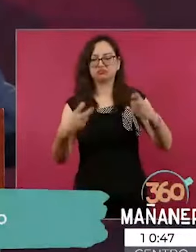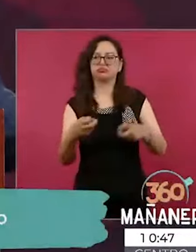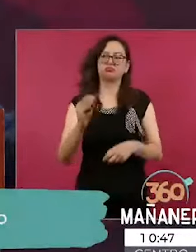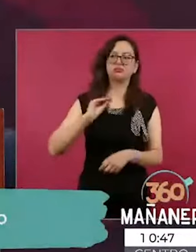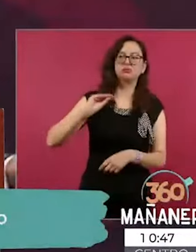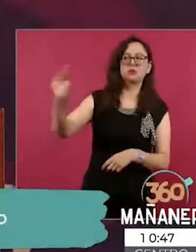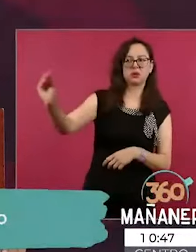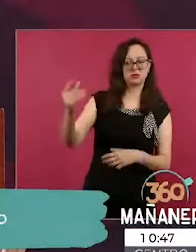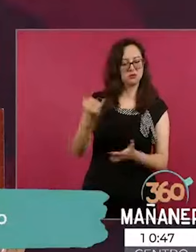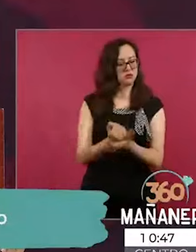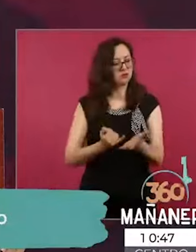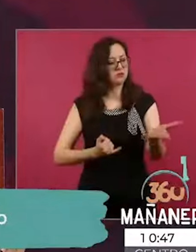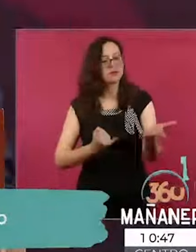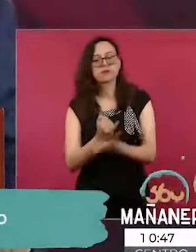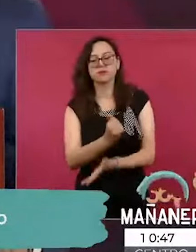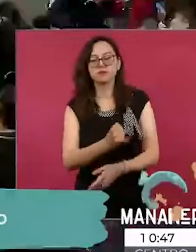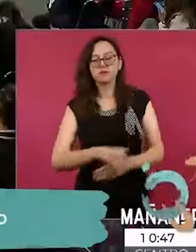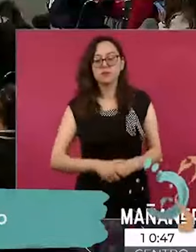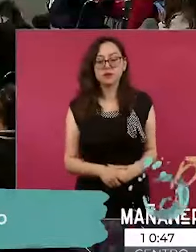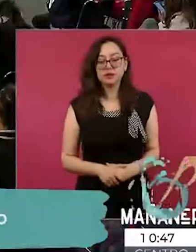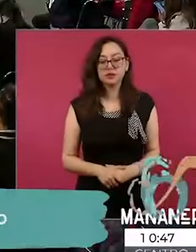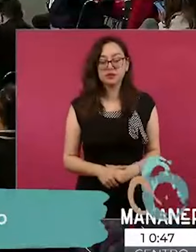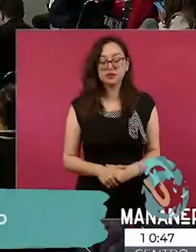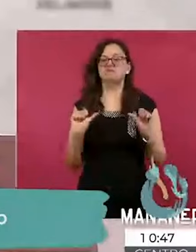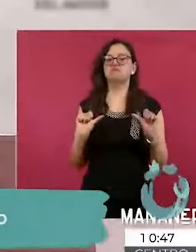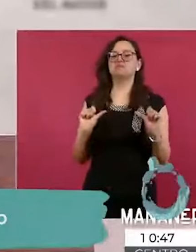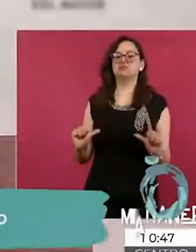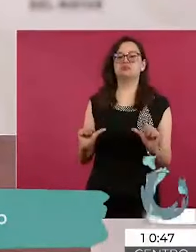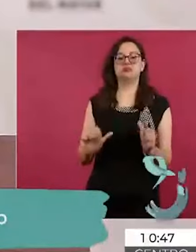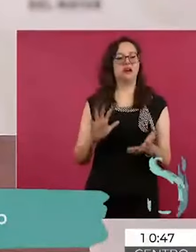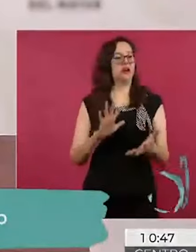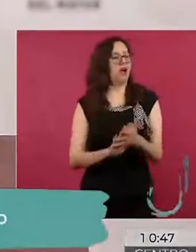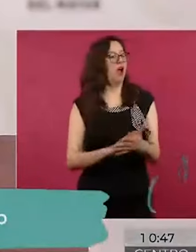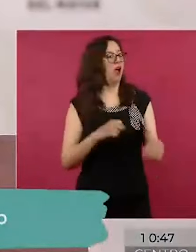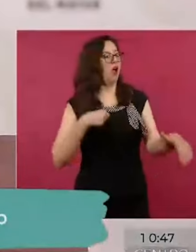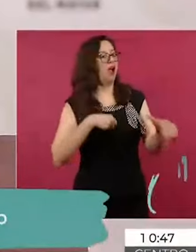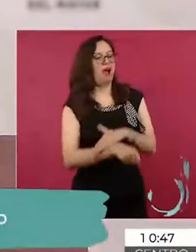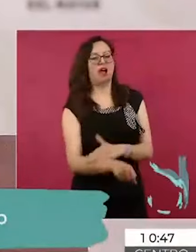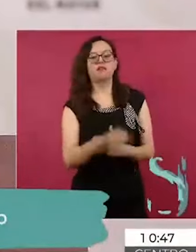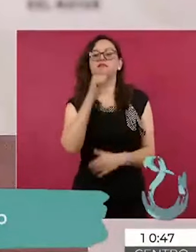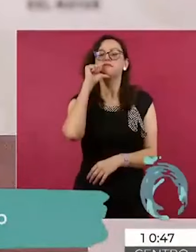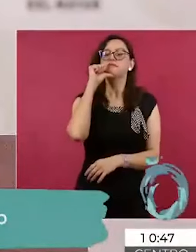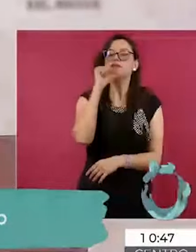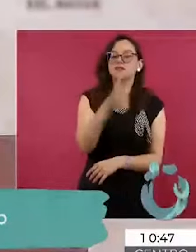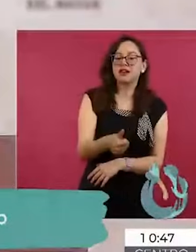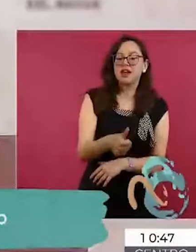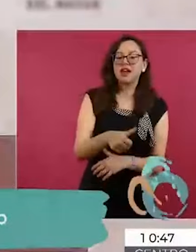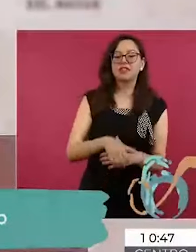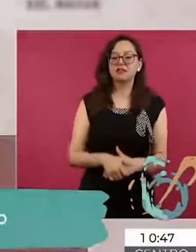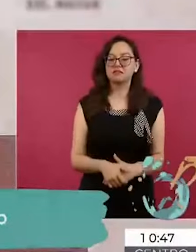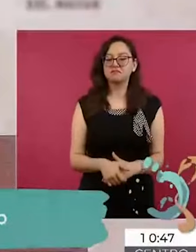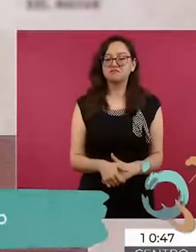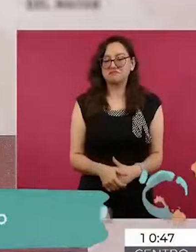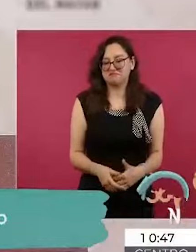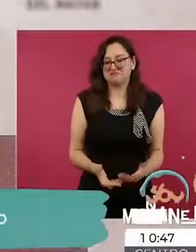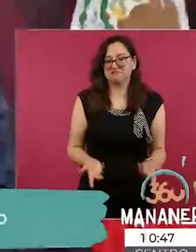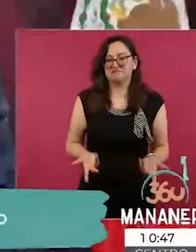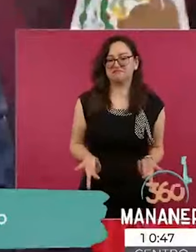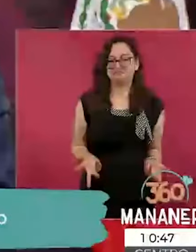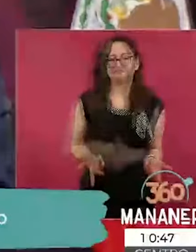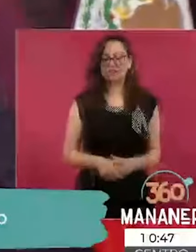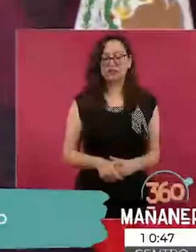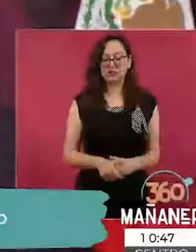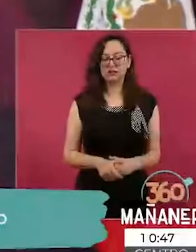resolvieron Y eso significa impunidad para presuntos delincuentes